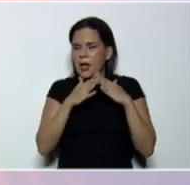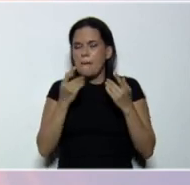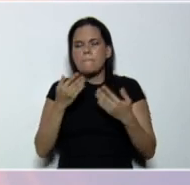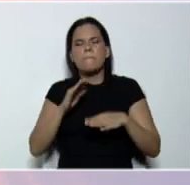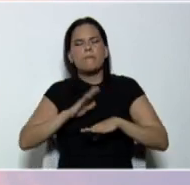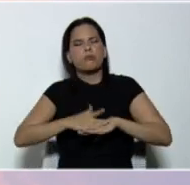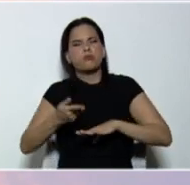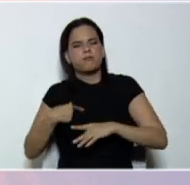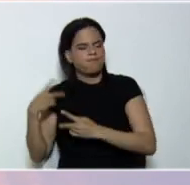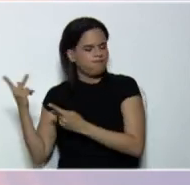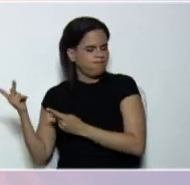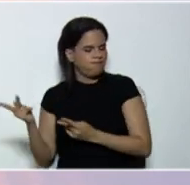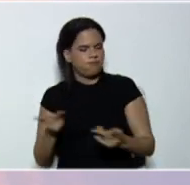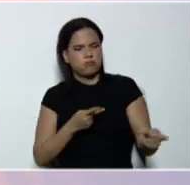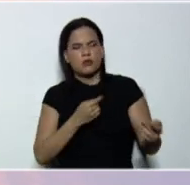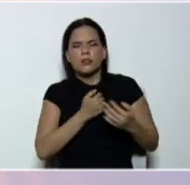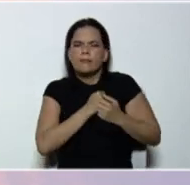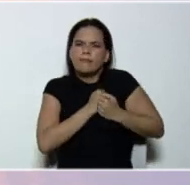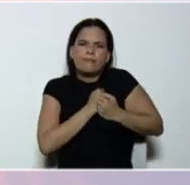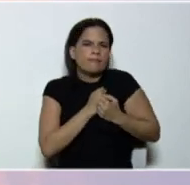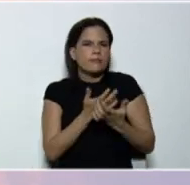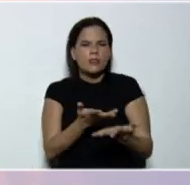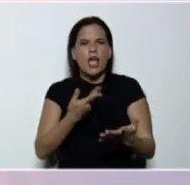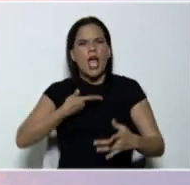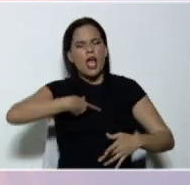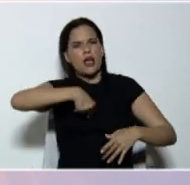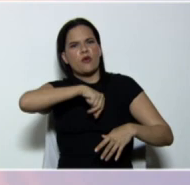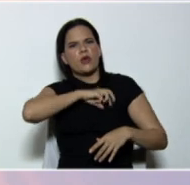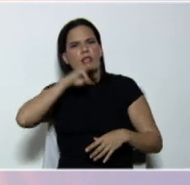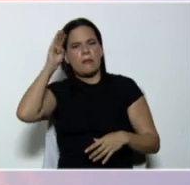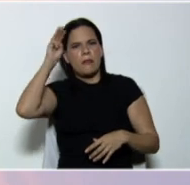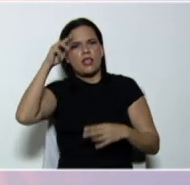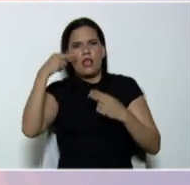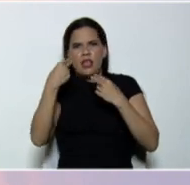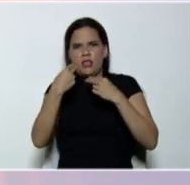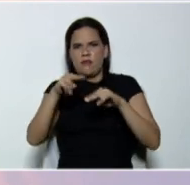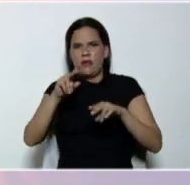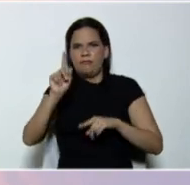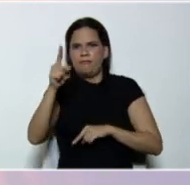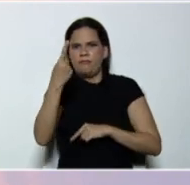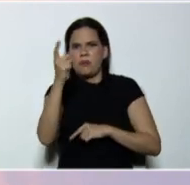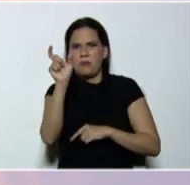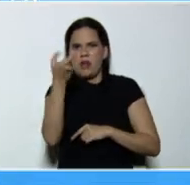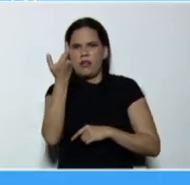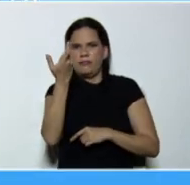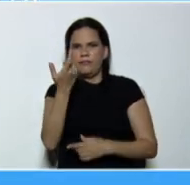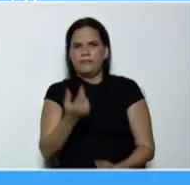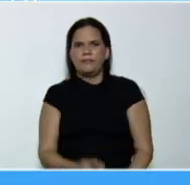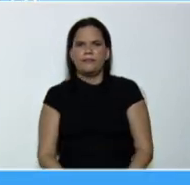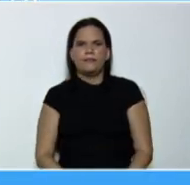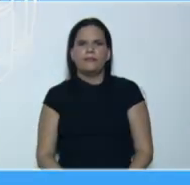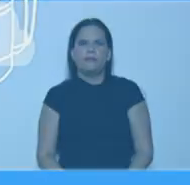vamos a recibir con muchísimo cariño a nuestras maestras del nivel de educación primaria.